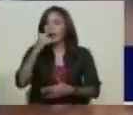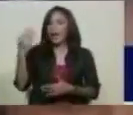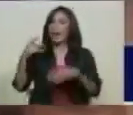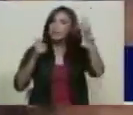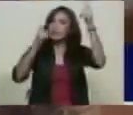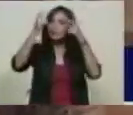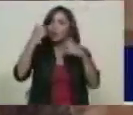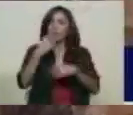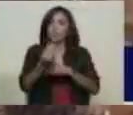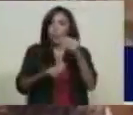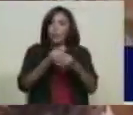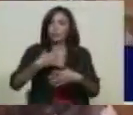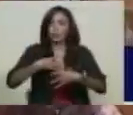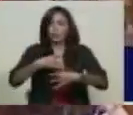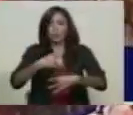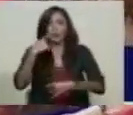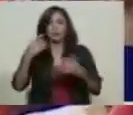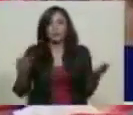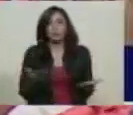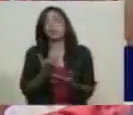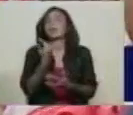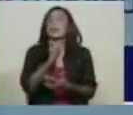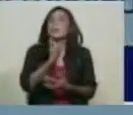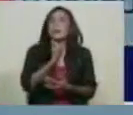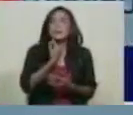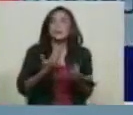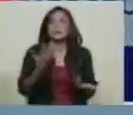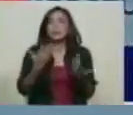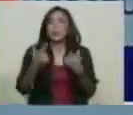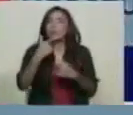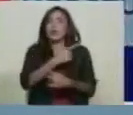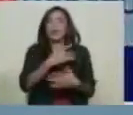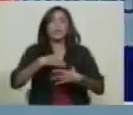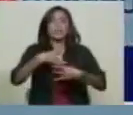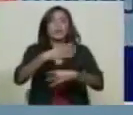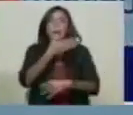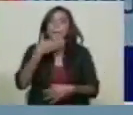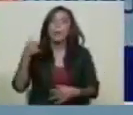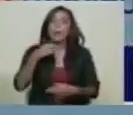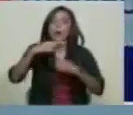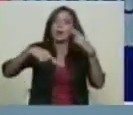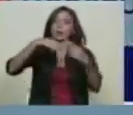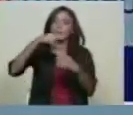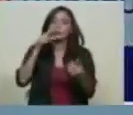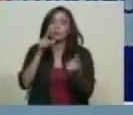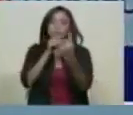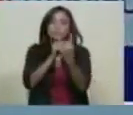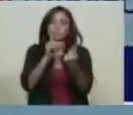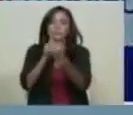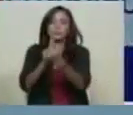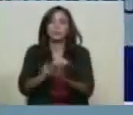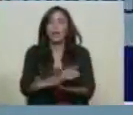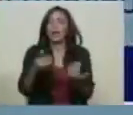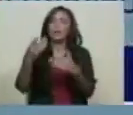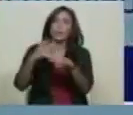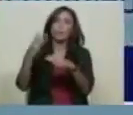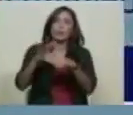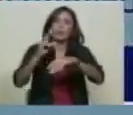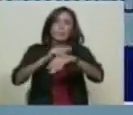Chávez, y en su enfermedad prefirió dedicarse a la revolución que atenderse médicamente.